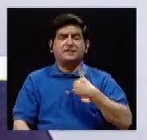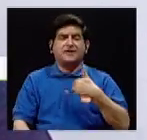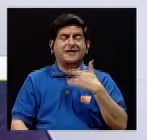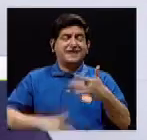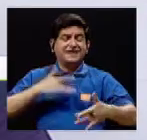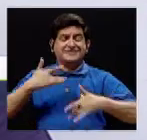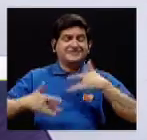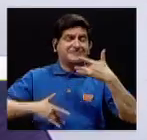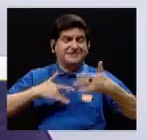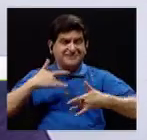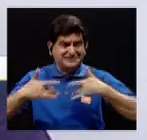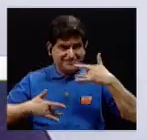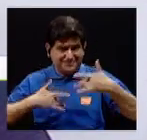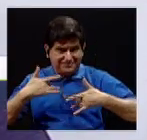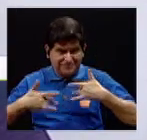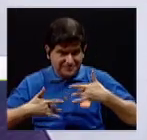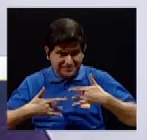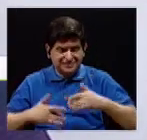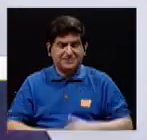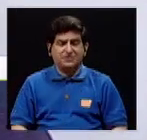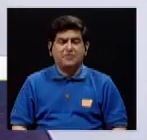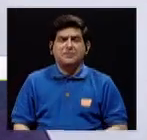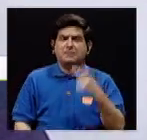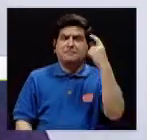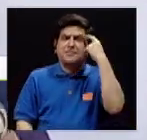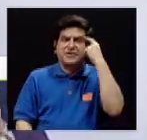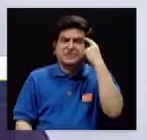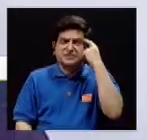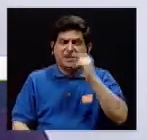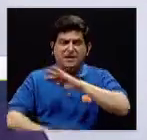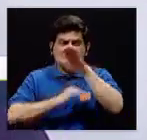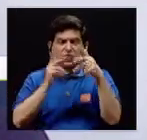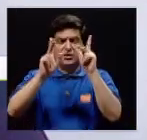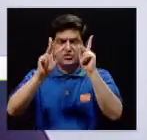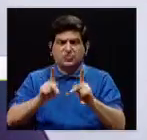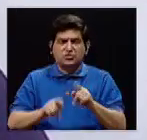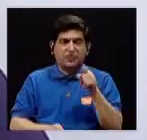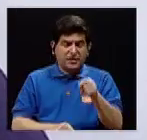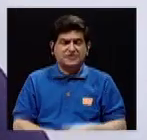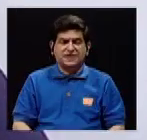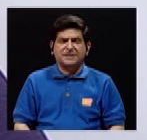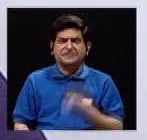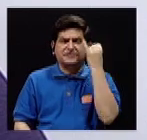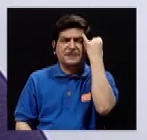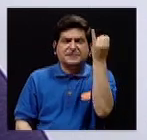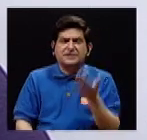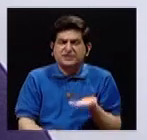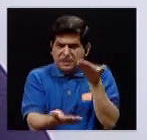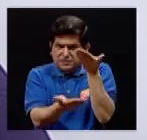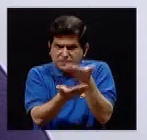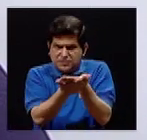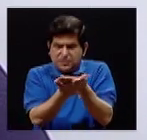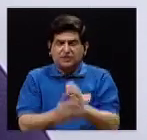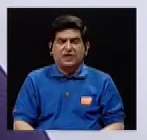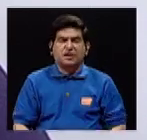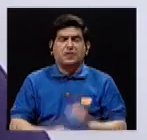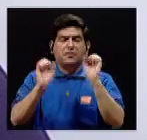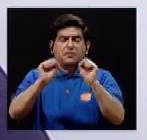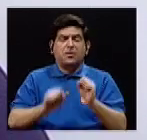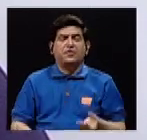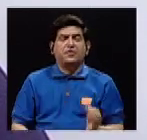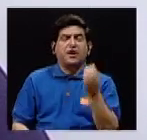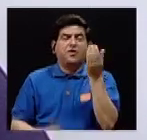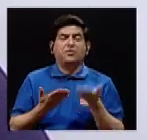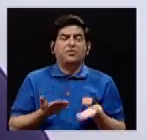exista la sensibilización eh a nivel de toda la gente que hace estos planteamientos eh para que se